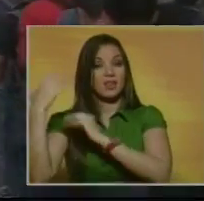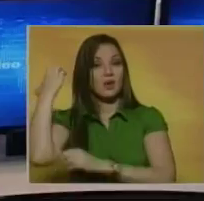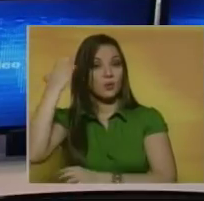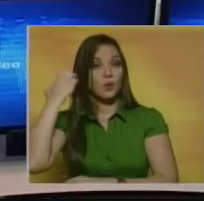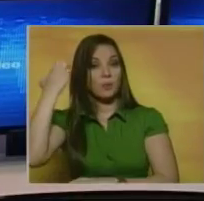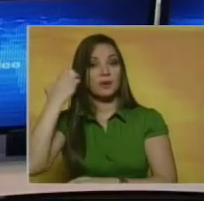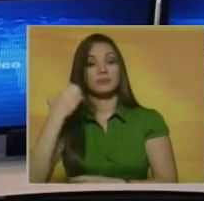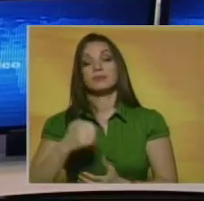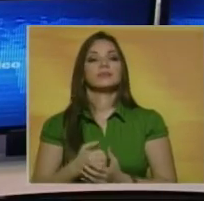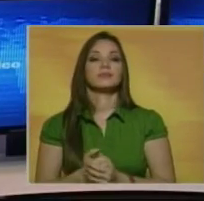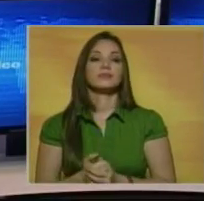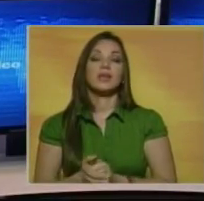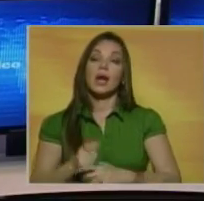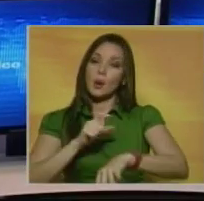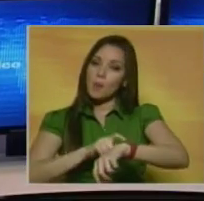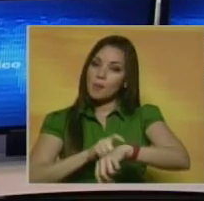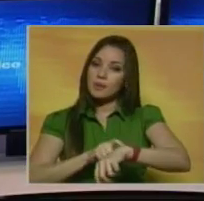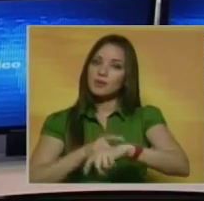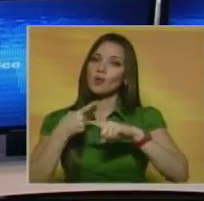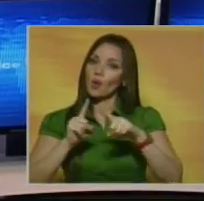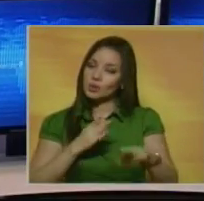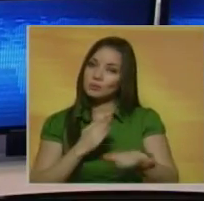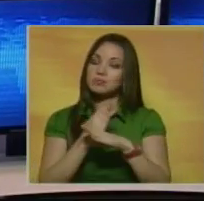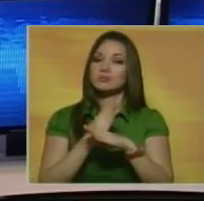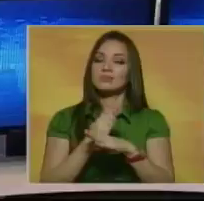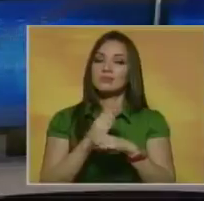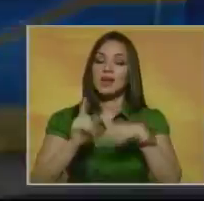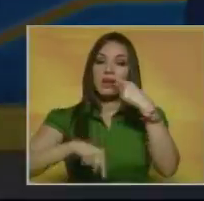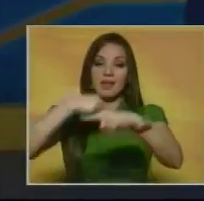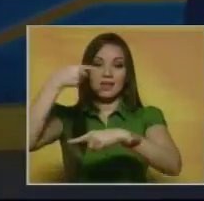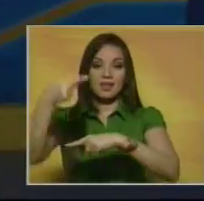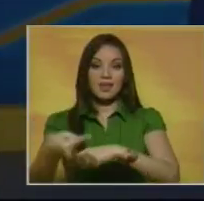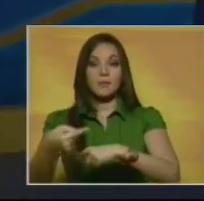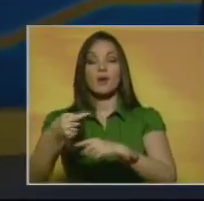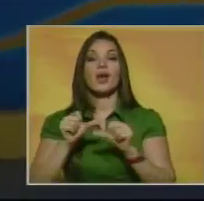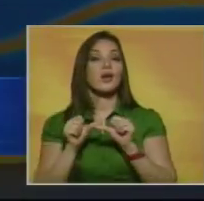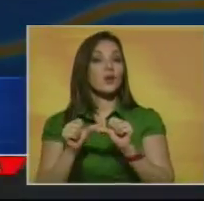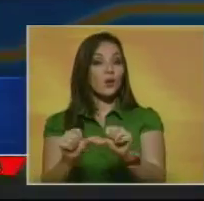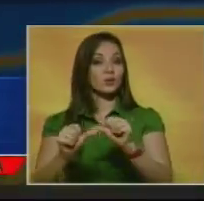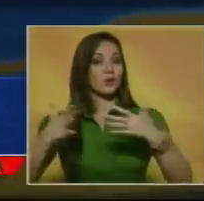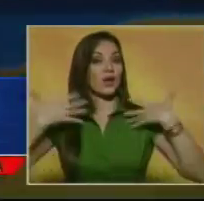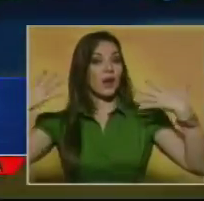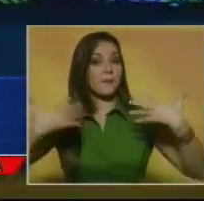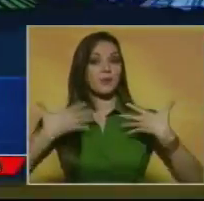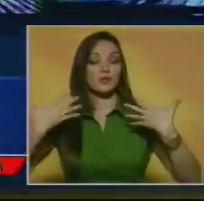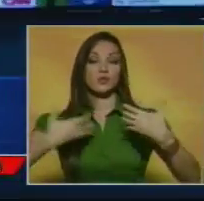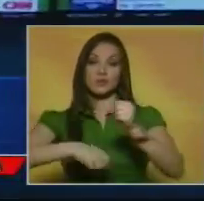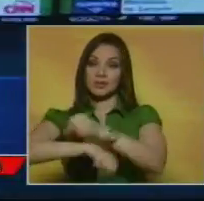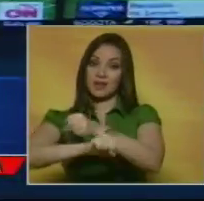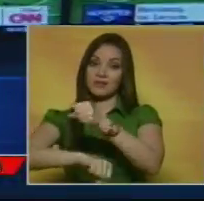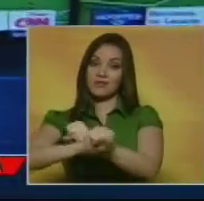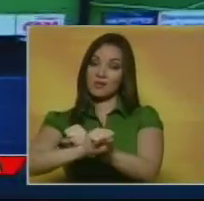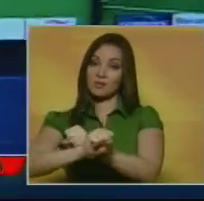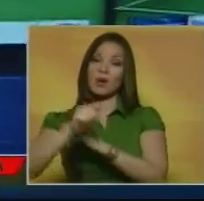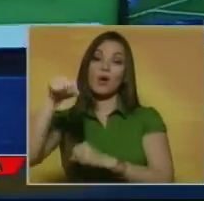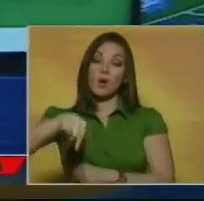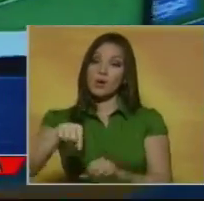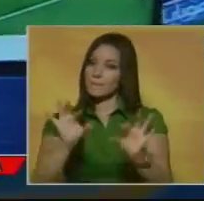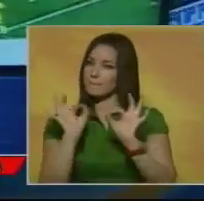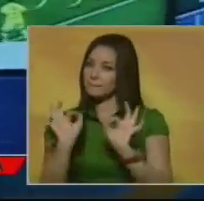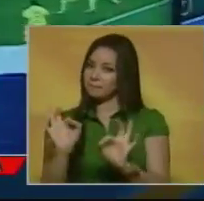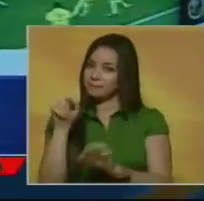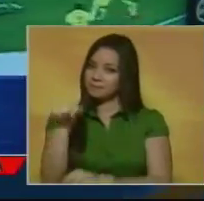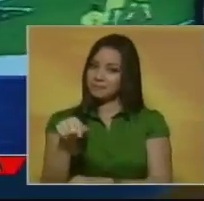continente. Es momento de hacer una nueva pausa. Al regreso, continúa la emoción del fútbol. Hoy, precisamente